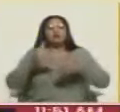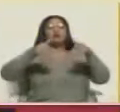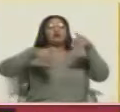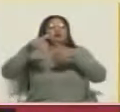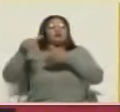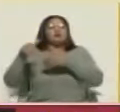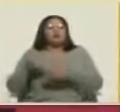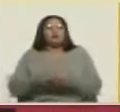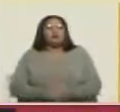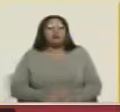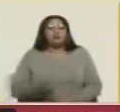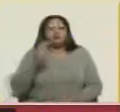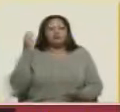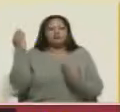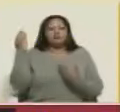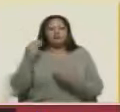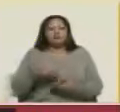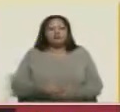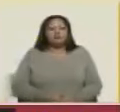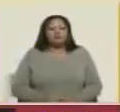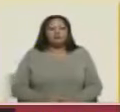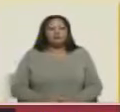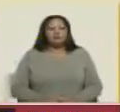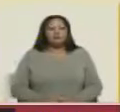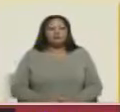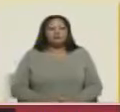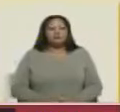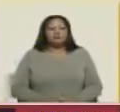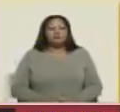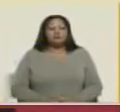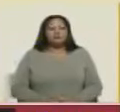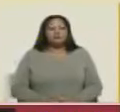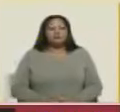elecciones. Escuchemos. Ajá.